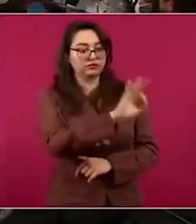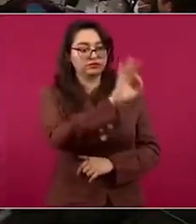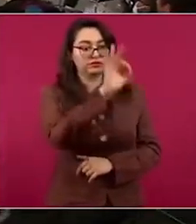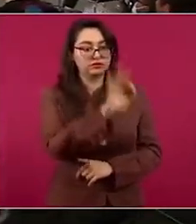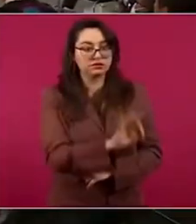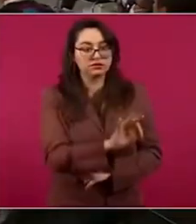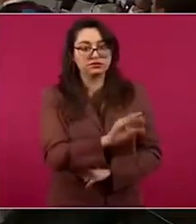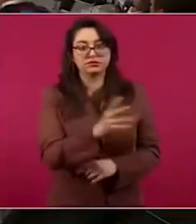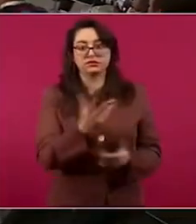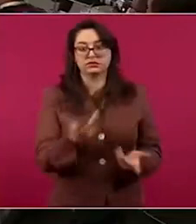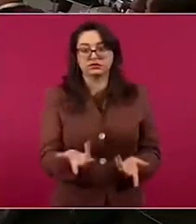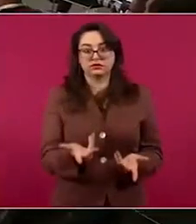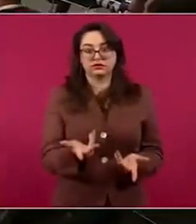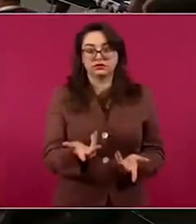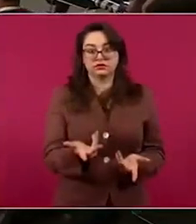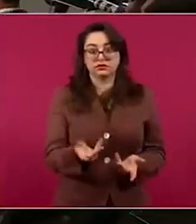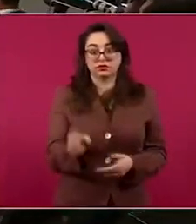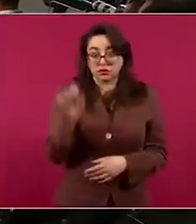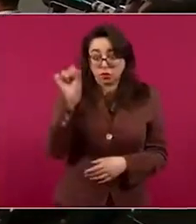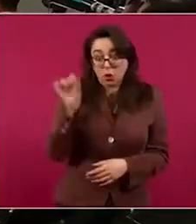o ya tienen 60 hoy.